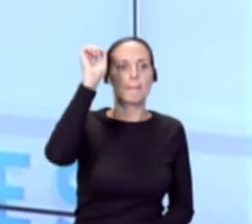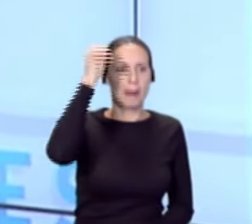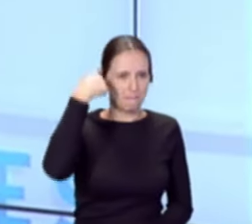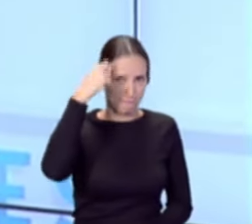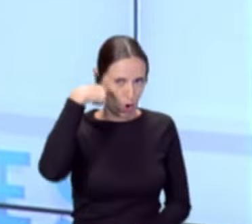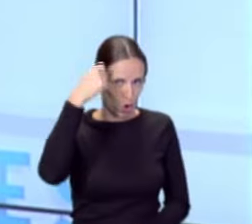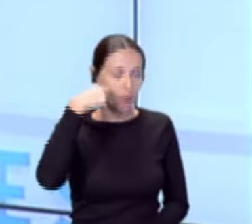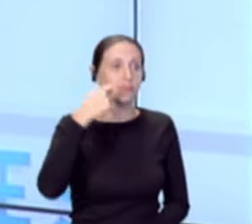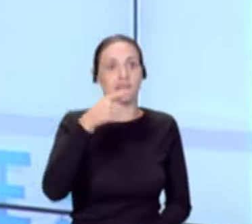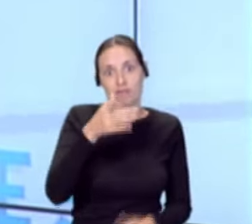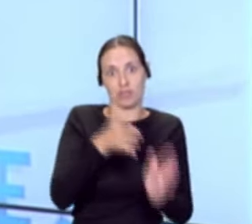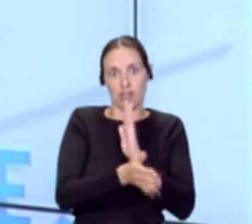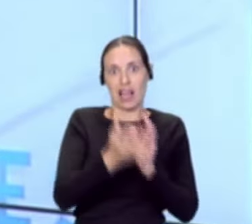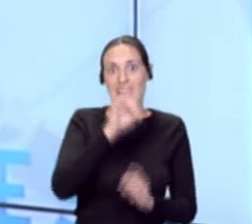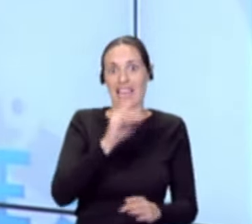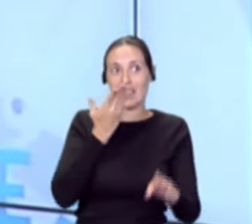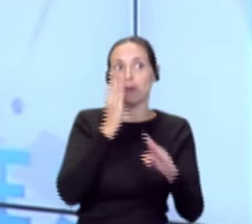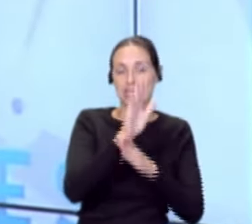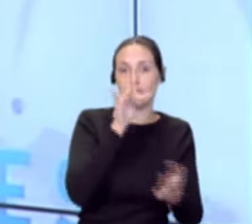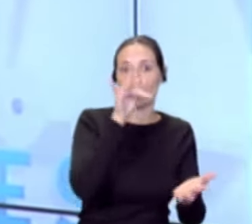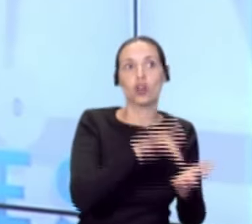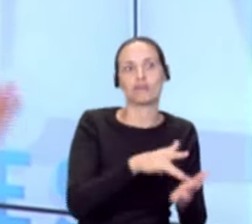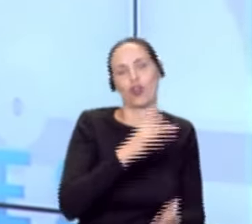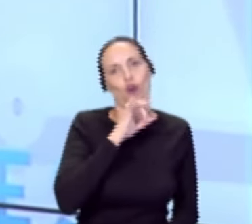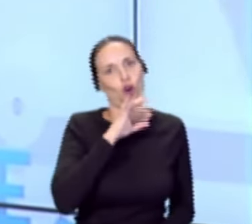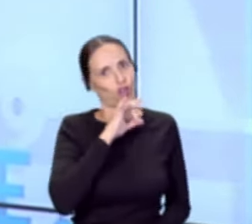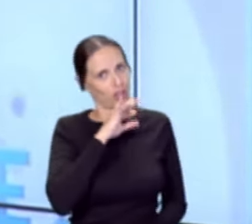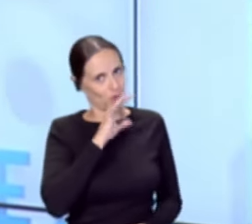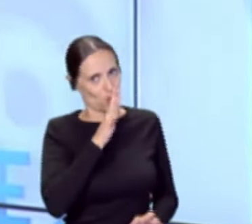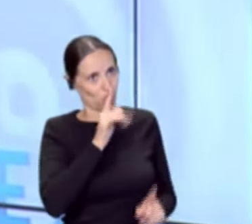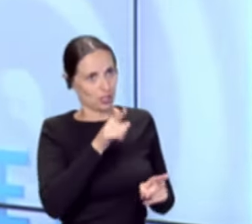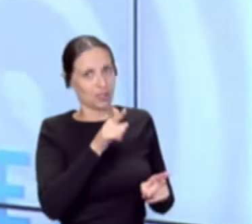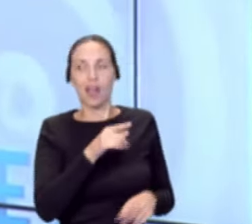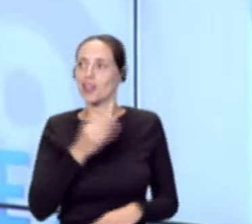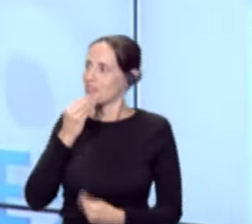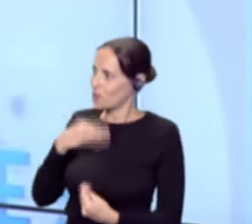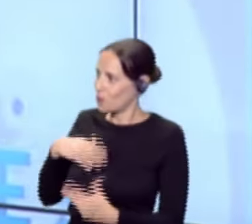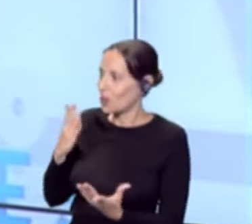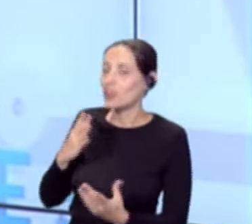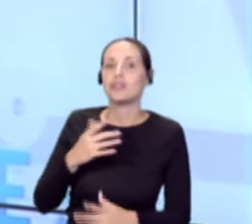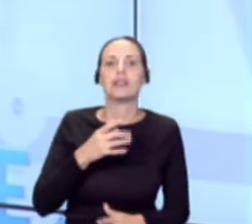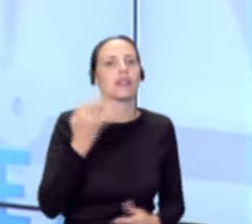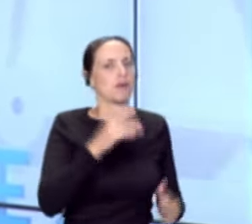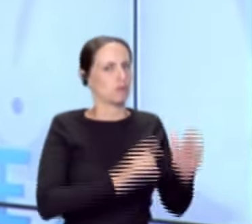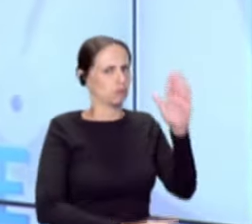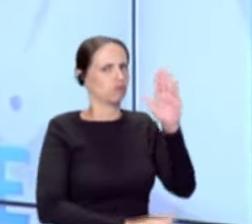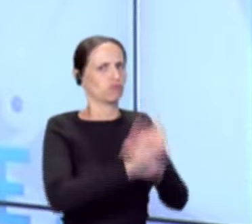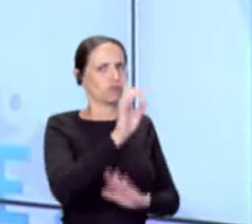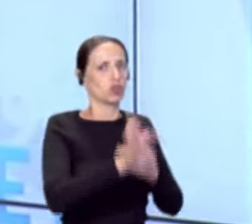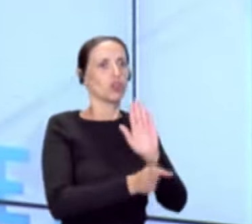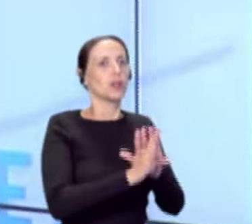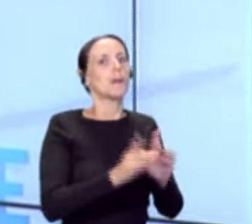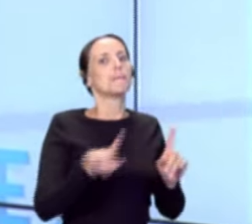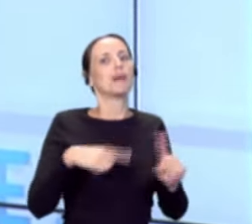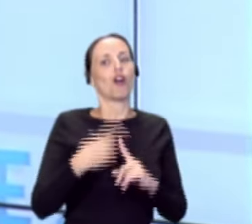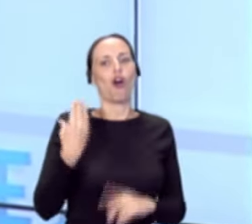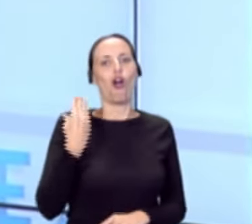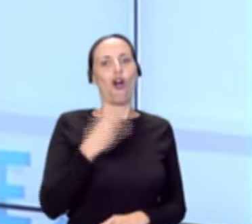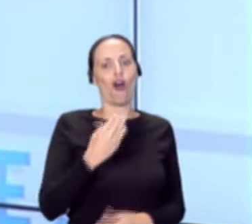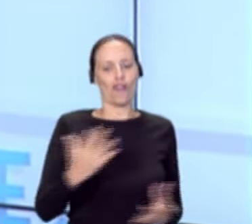Bueno. Así que muy contentos por eso, pero bueno, es verdad que tenemos que seguir creciendo y sobre todo sacar cantera, que al final